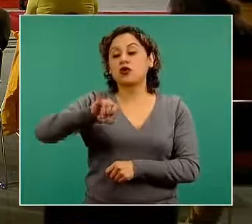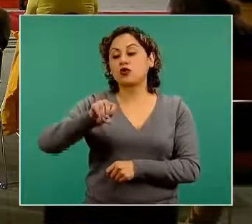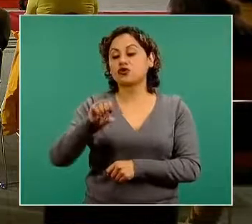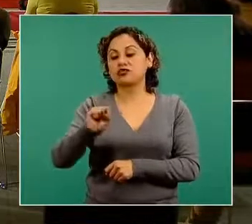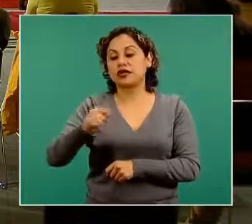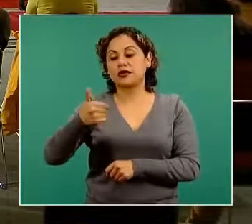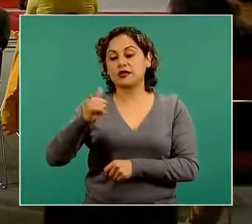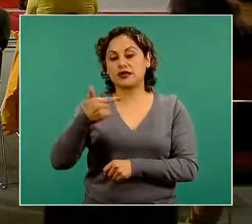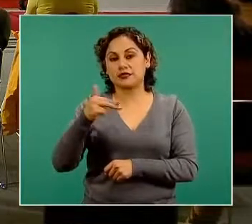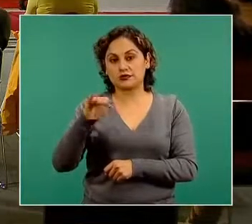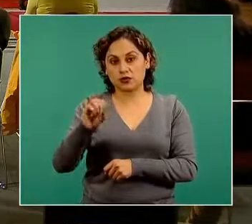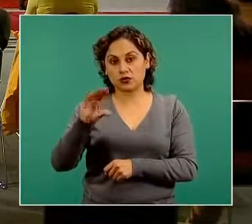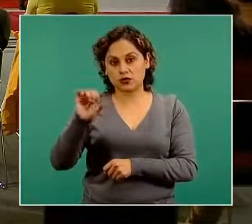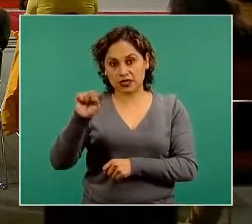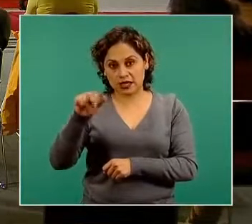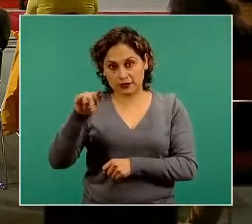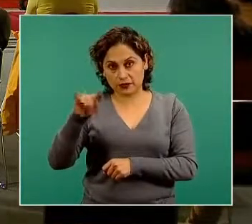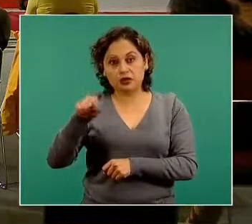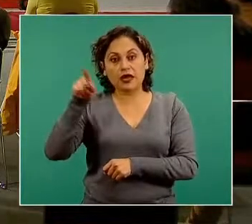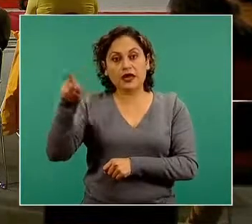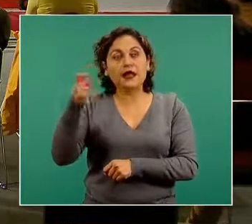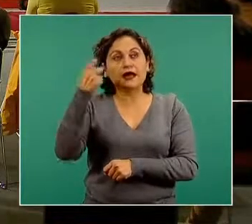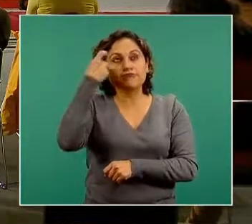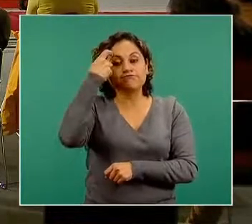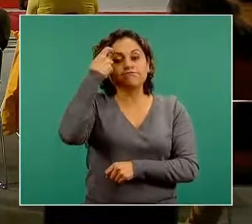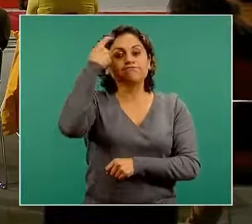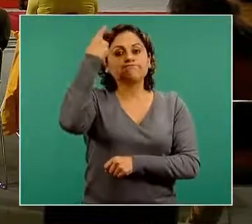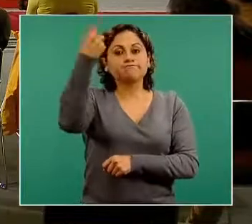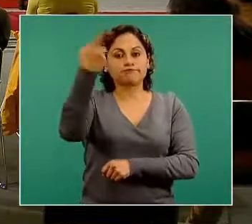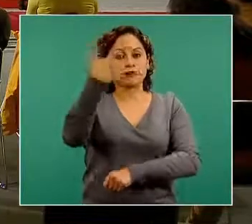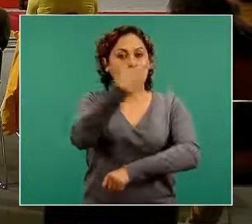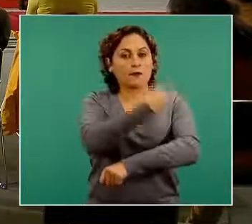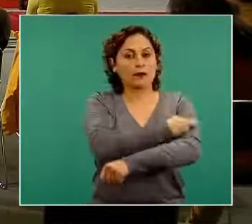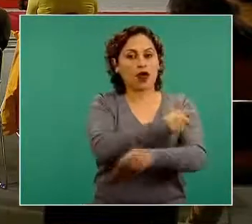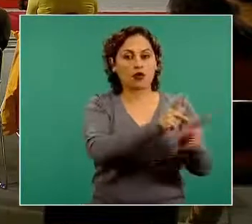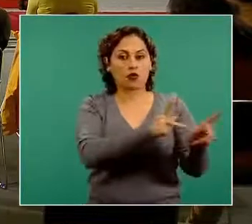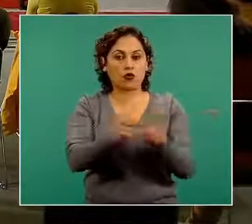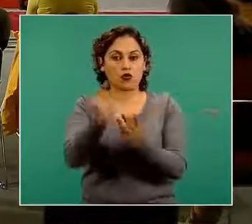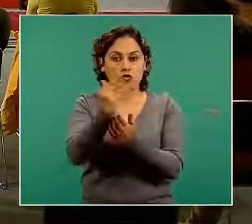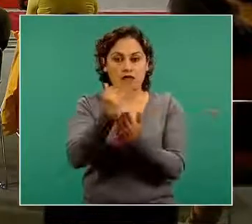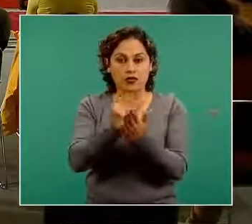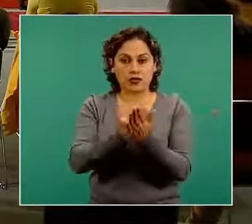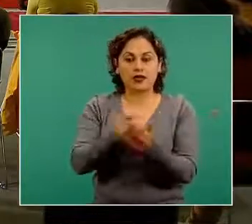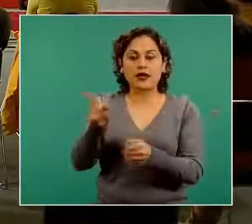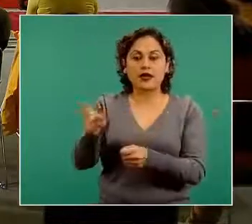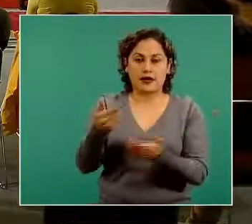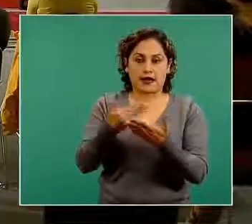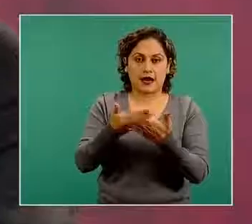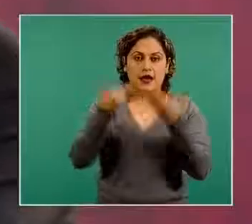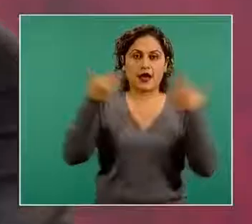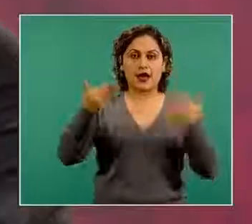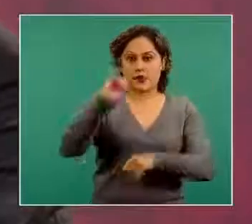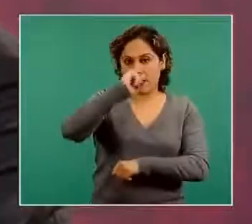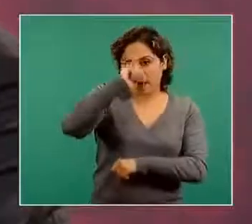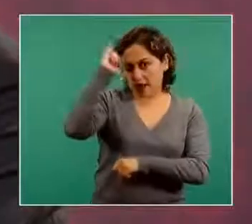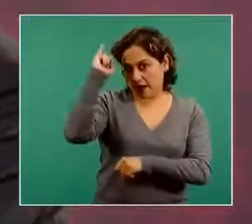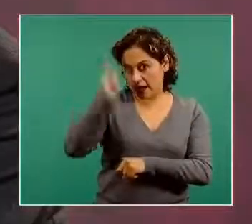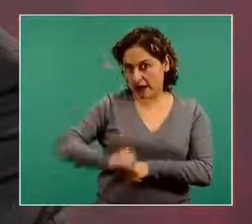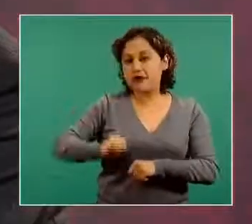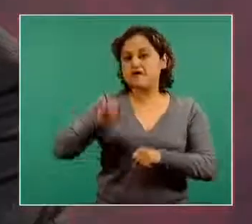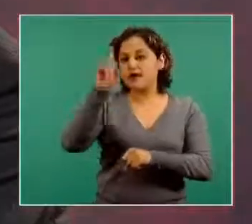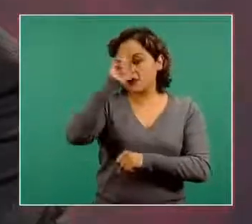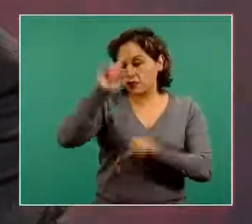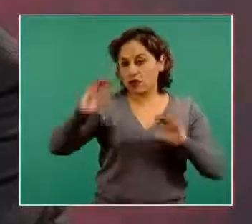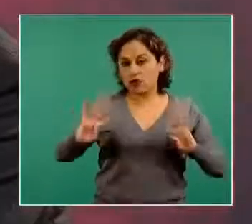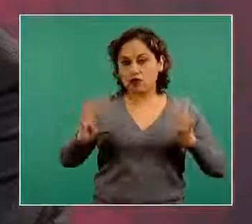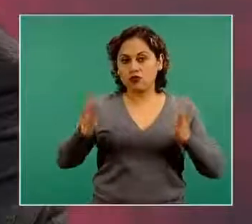el creador del programa de vacunación en México y actualmente nuestro secretario del Consejo de Salubridad General, ha sido miembro